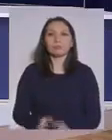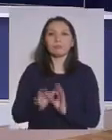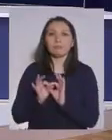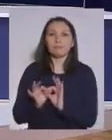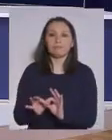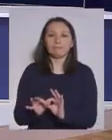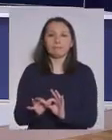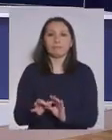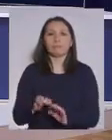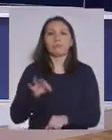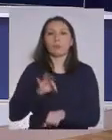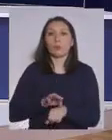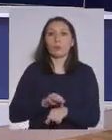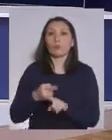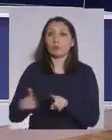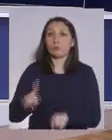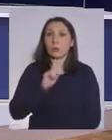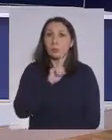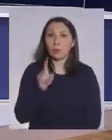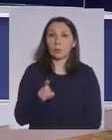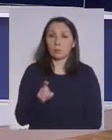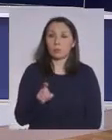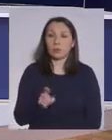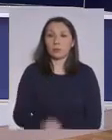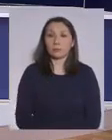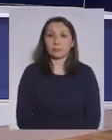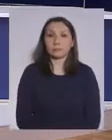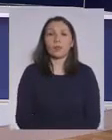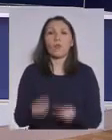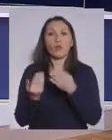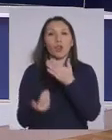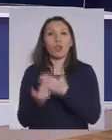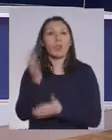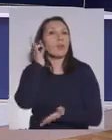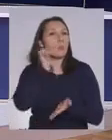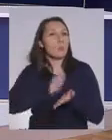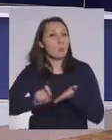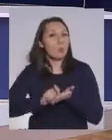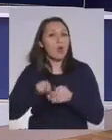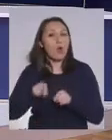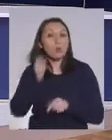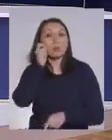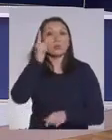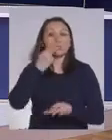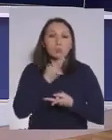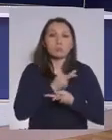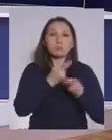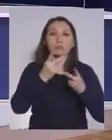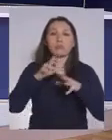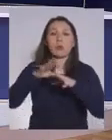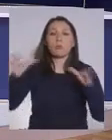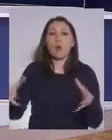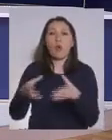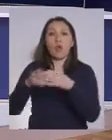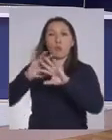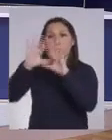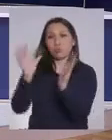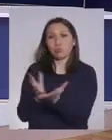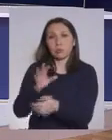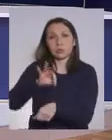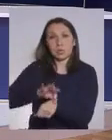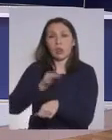estructuradas a siguiente pregunta por favor muy buenos días hoy se conoce una declaración de la organización mundial de la salud donde